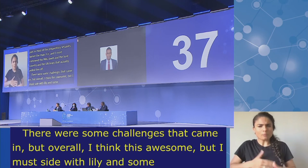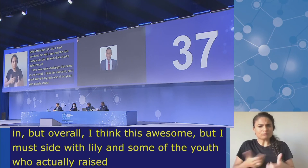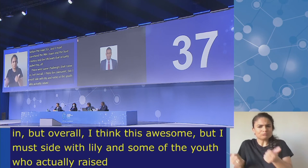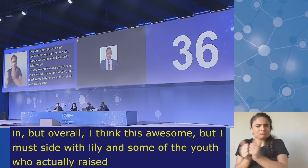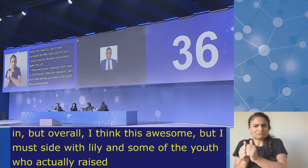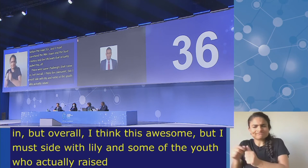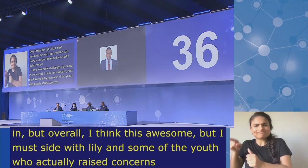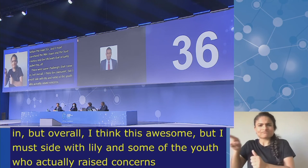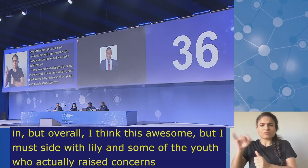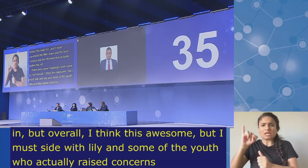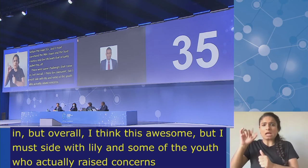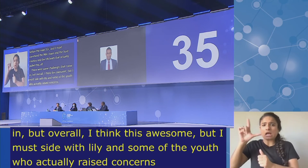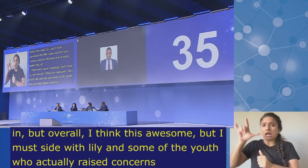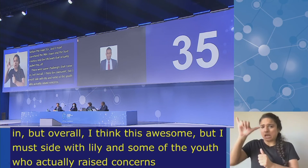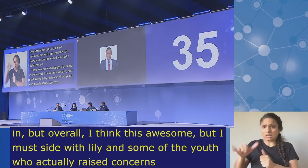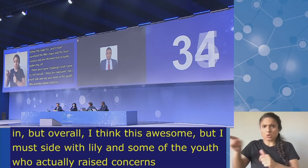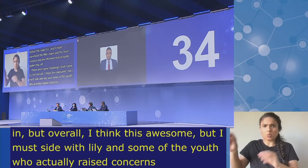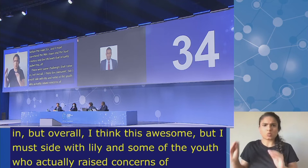tan eficiente.